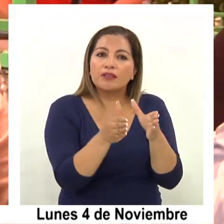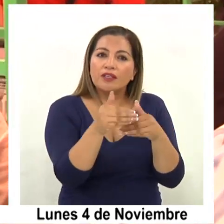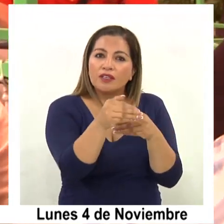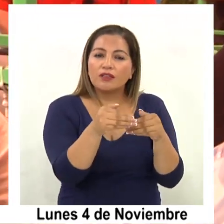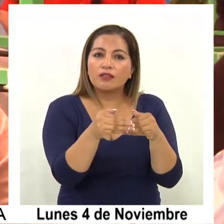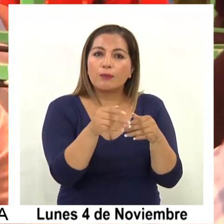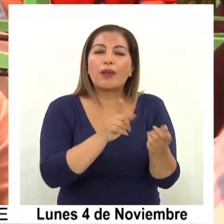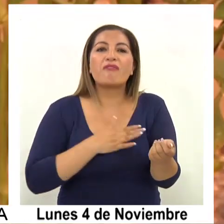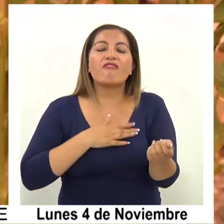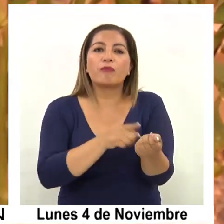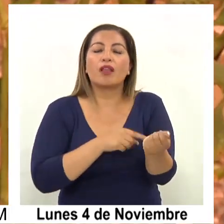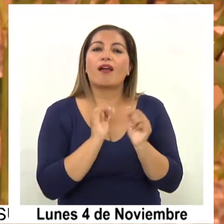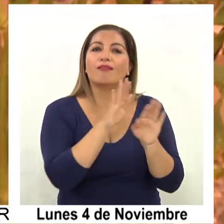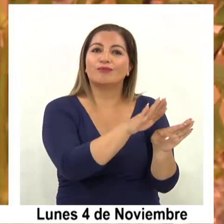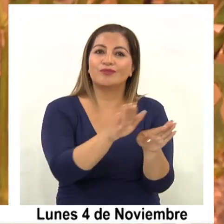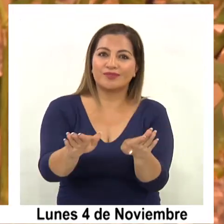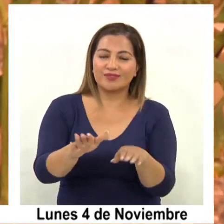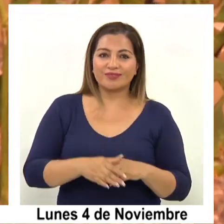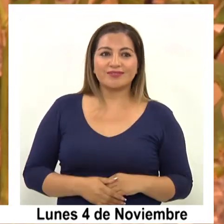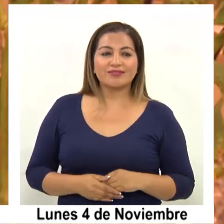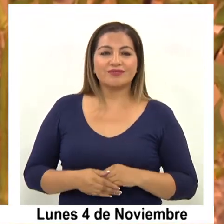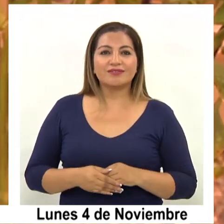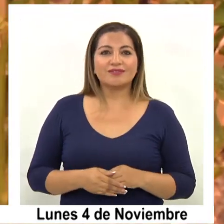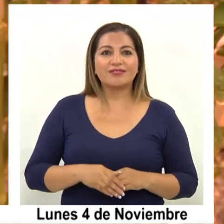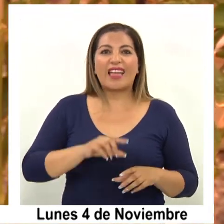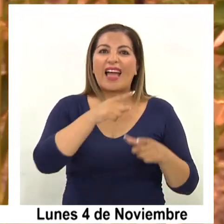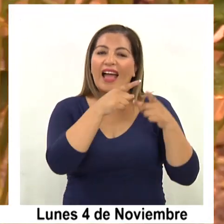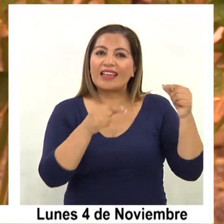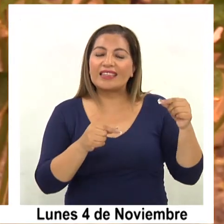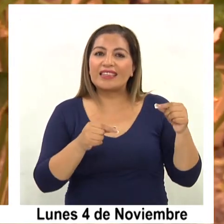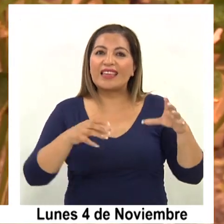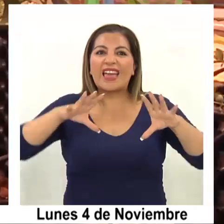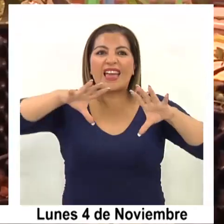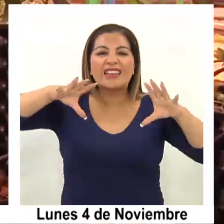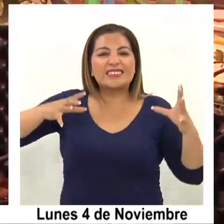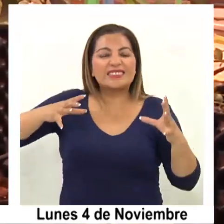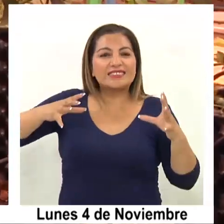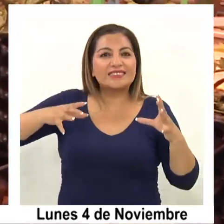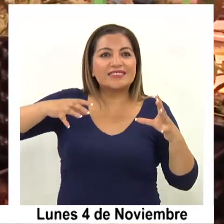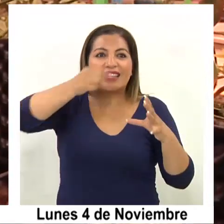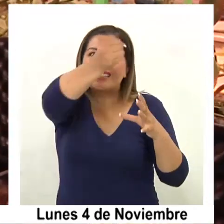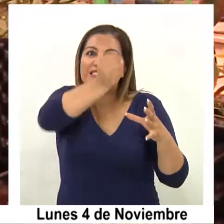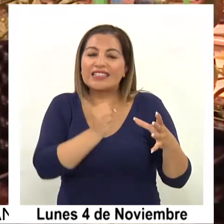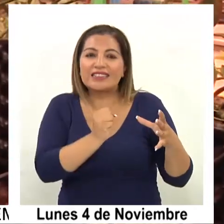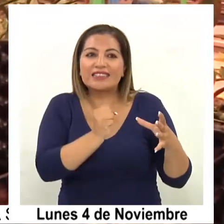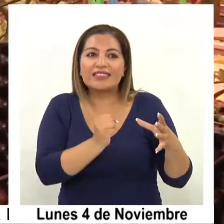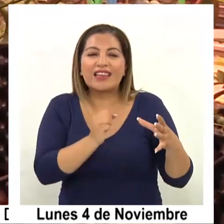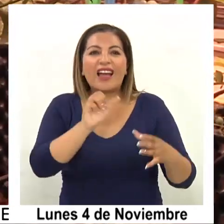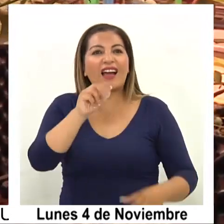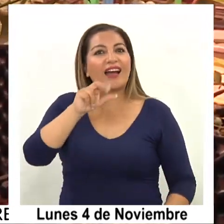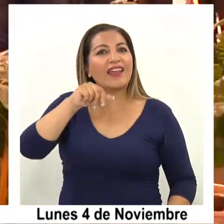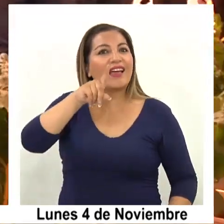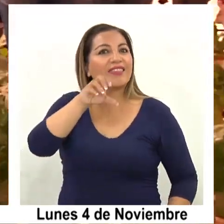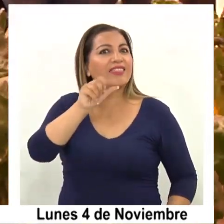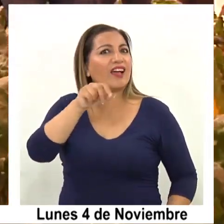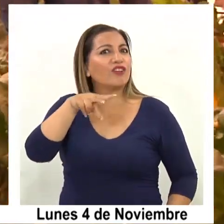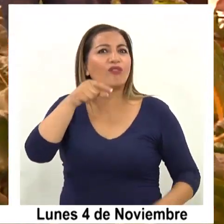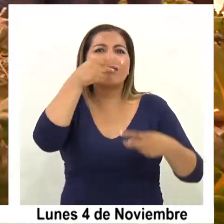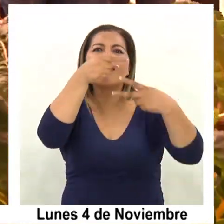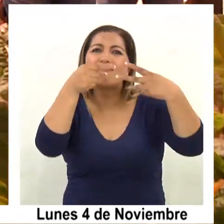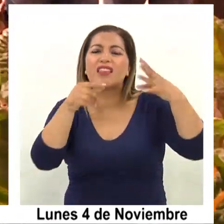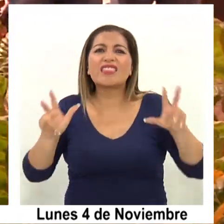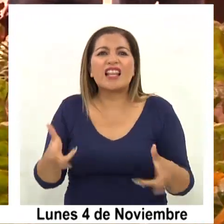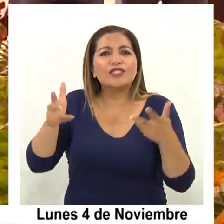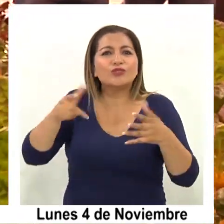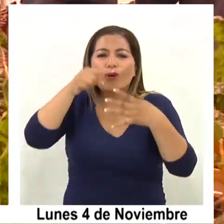sostener a la propia familia. Pimientos, ajíes, sandías y hasta arándanos, además de una serie de variedades